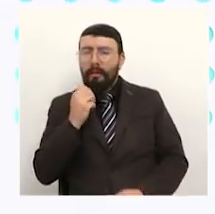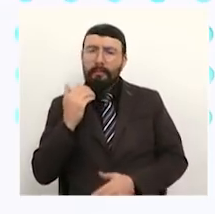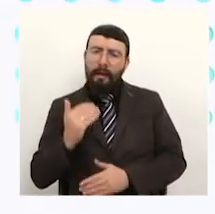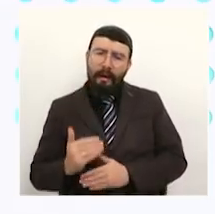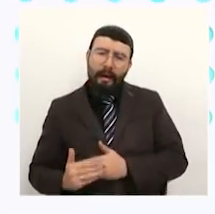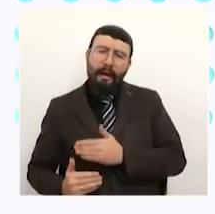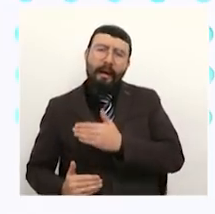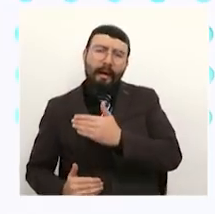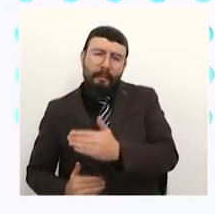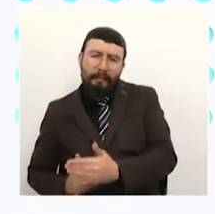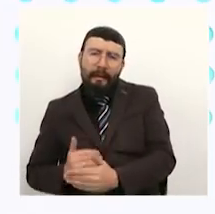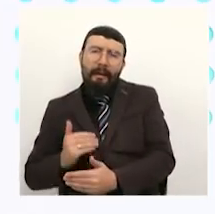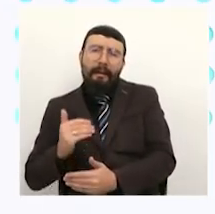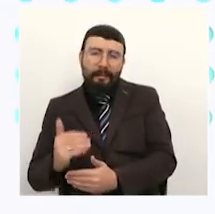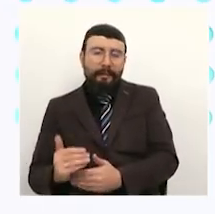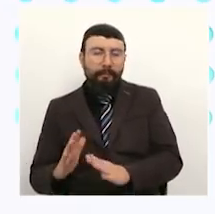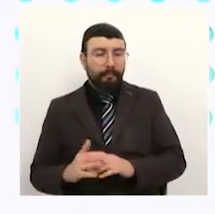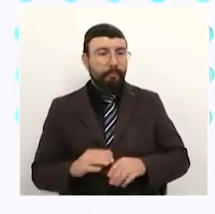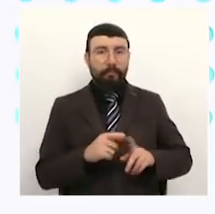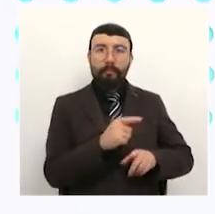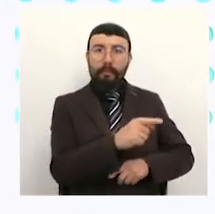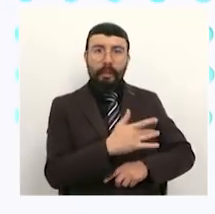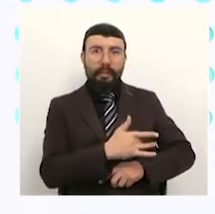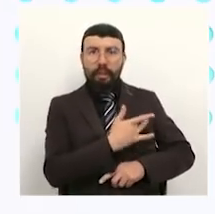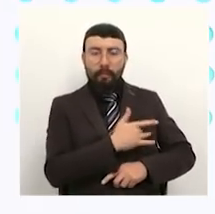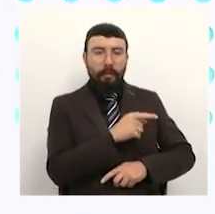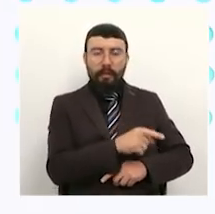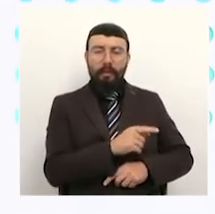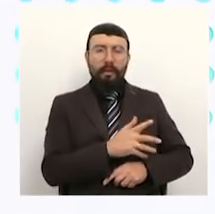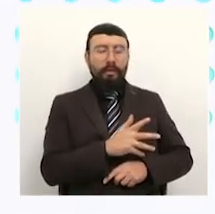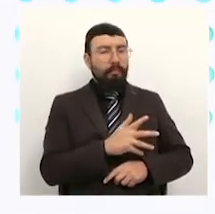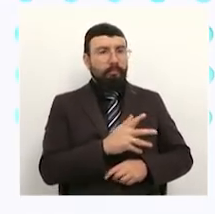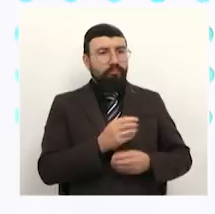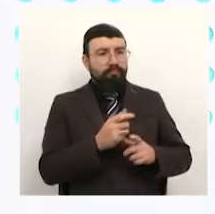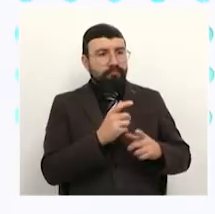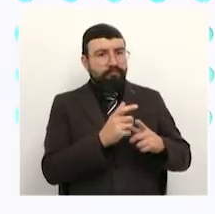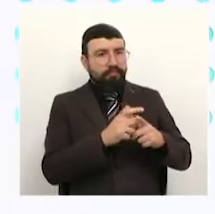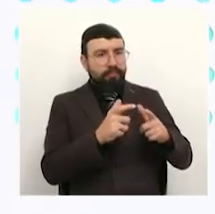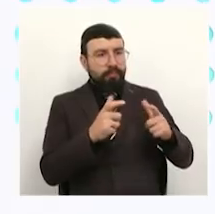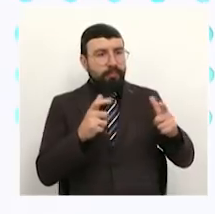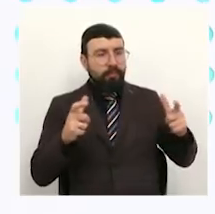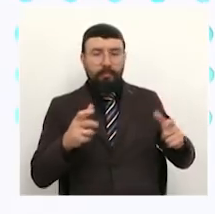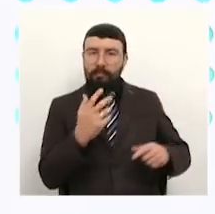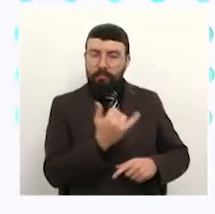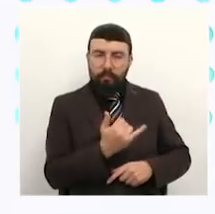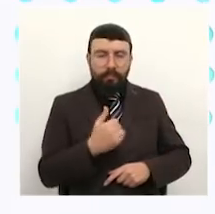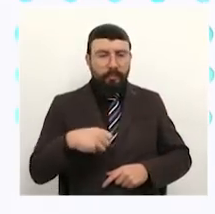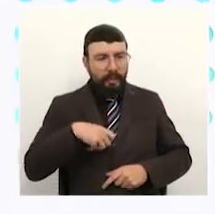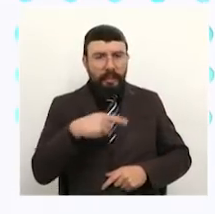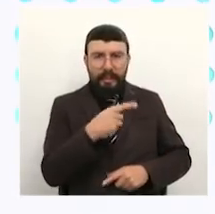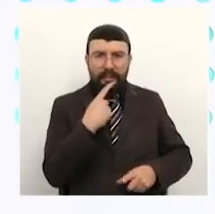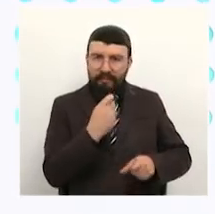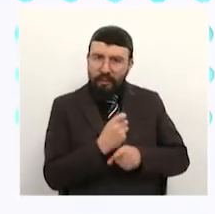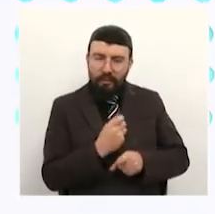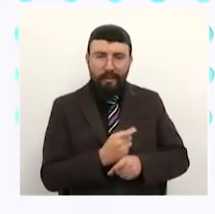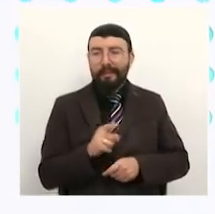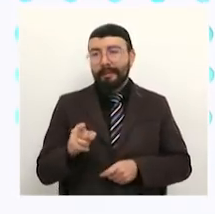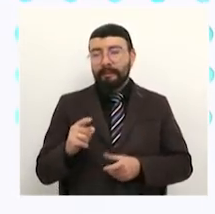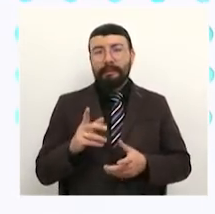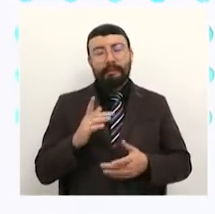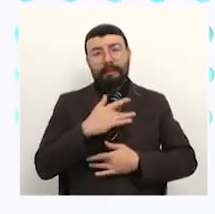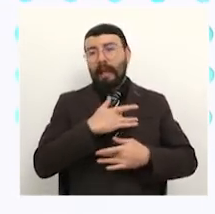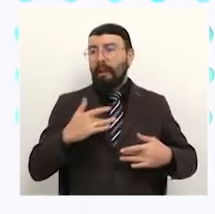tienen este tipo de síntomas que se ha vuelto cada vez más entonces por las dificultades que sabemos que nuestro sistema de salud tiene si